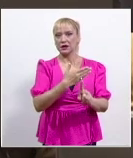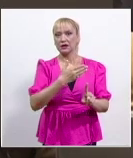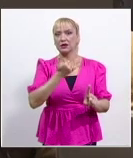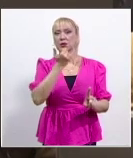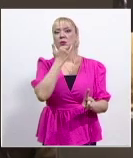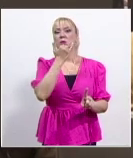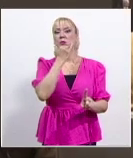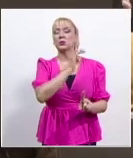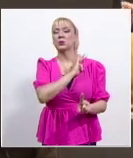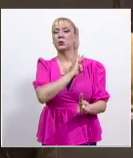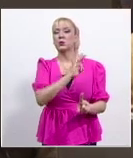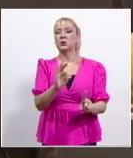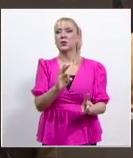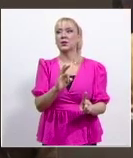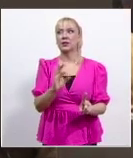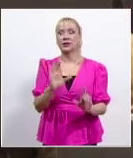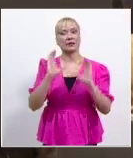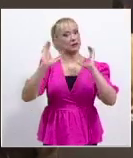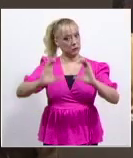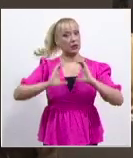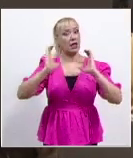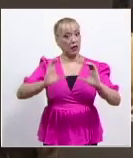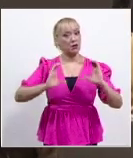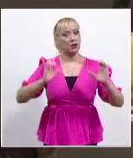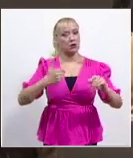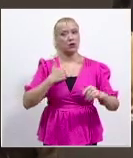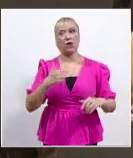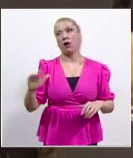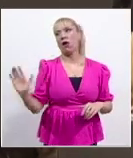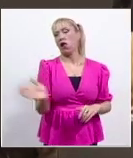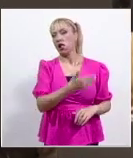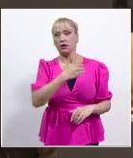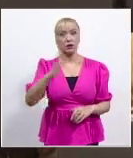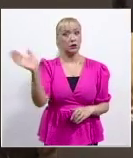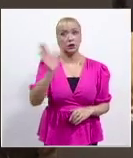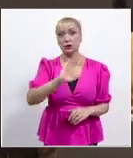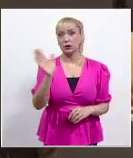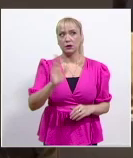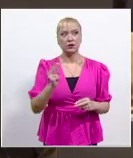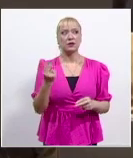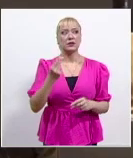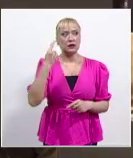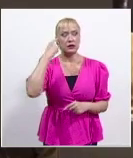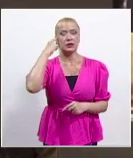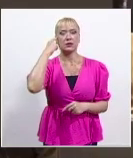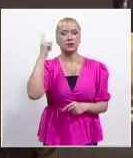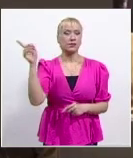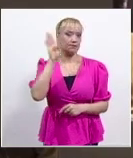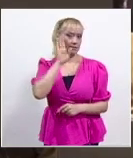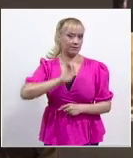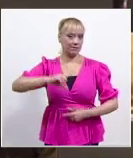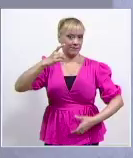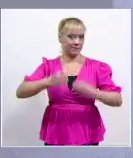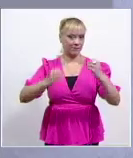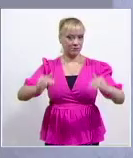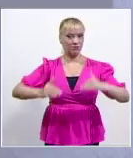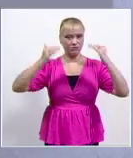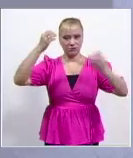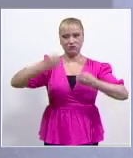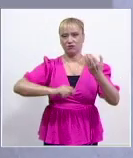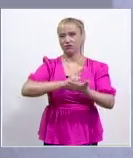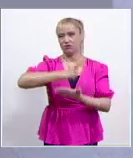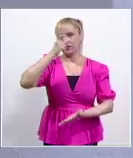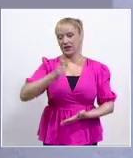Al advertir que aún persisten retos para abatir la violencia política de género, la ministra de la Suprema Corte de Justicia,